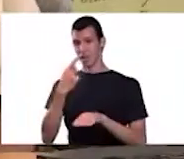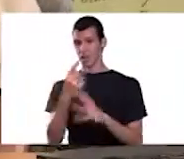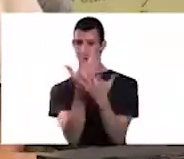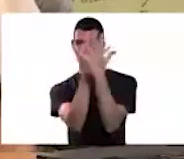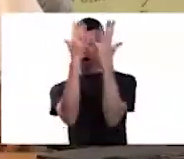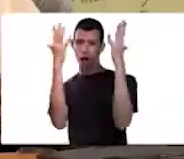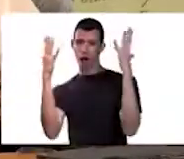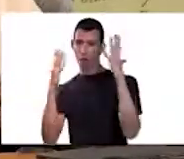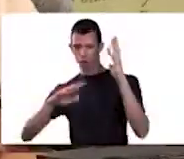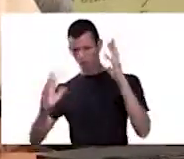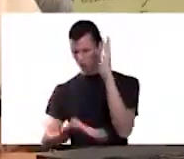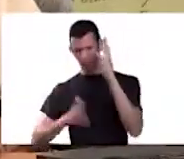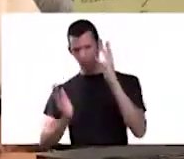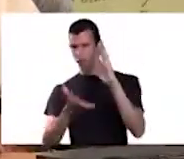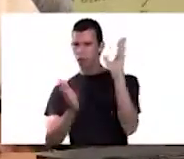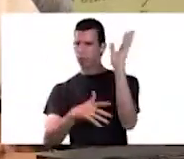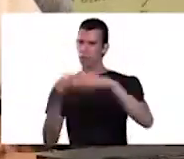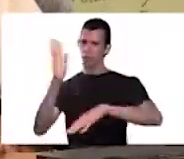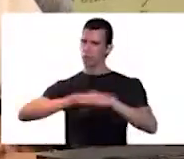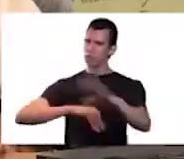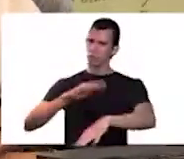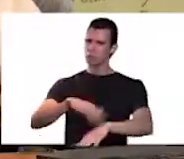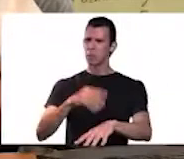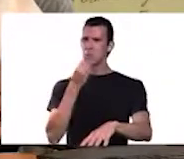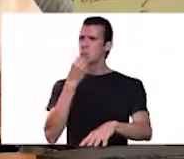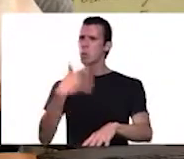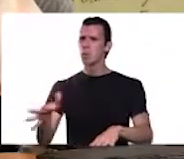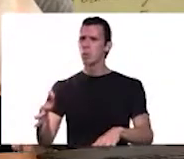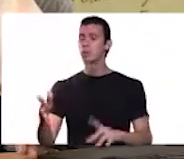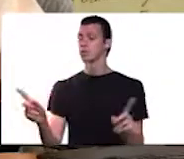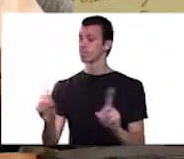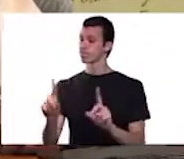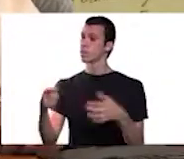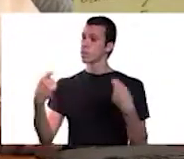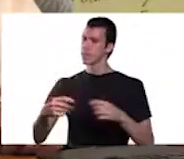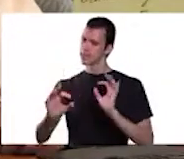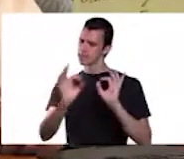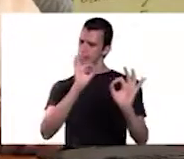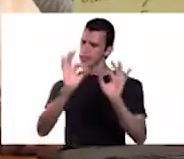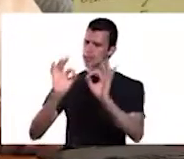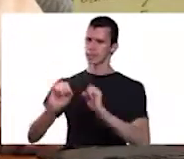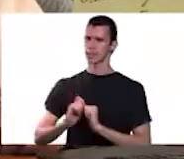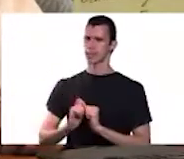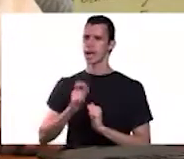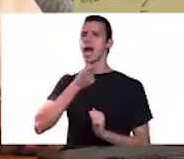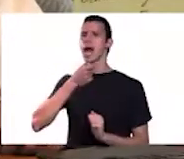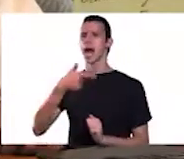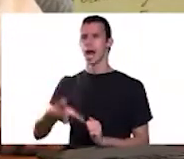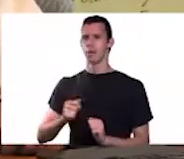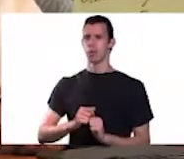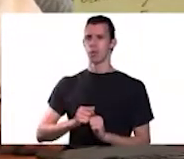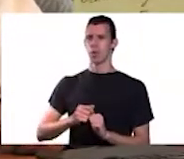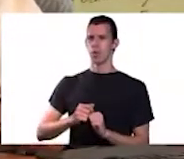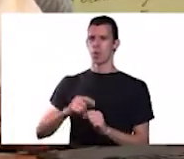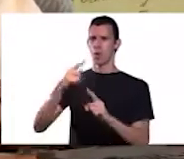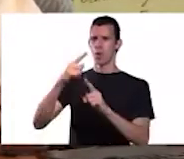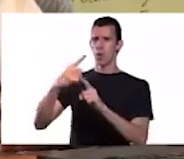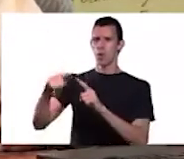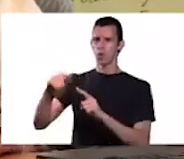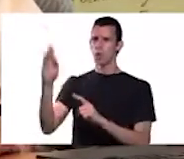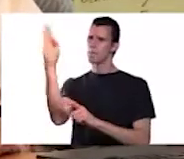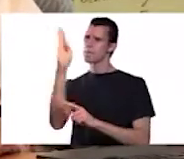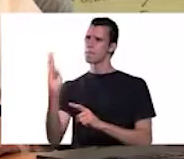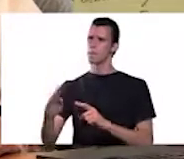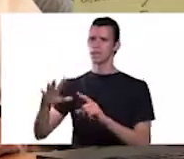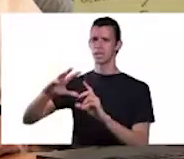ahí podemos exigir y contribuir. Podemos denunciar en el mundo cómo se talan los